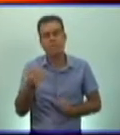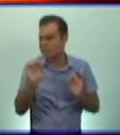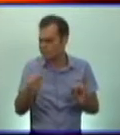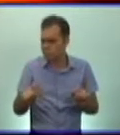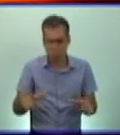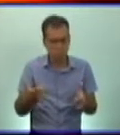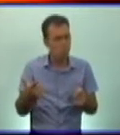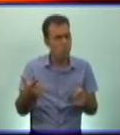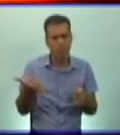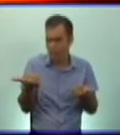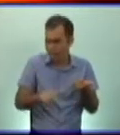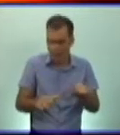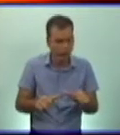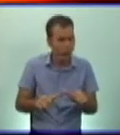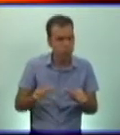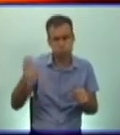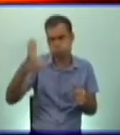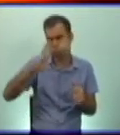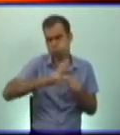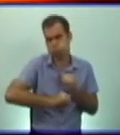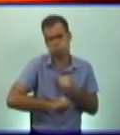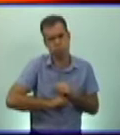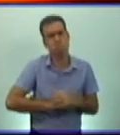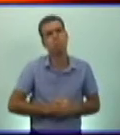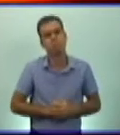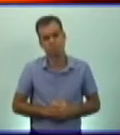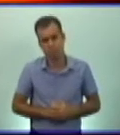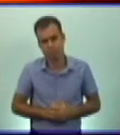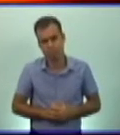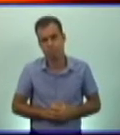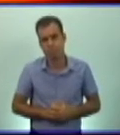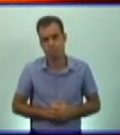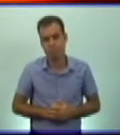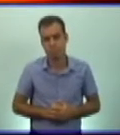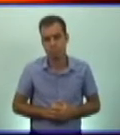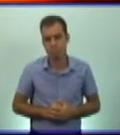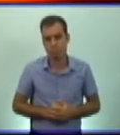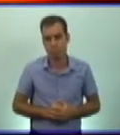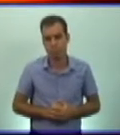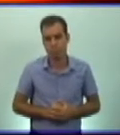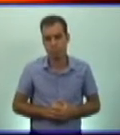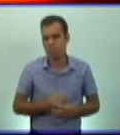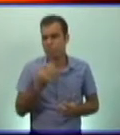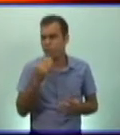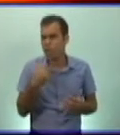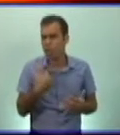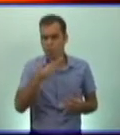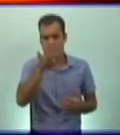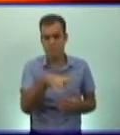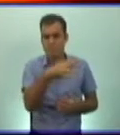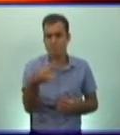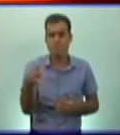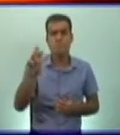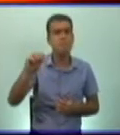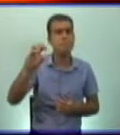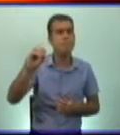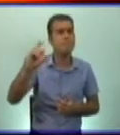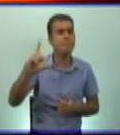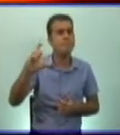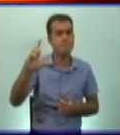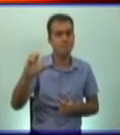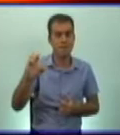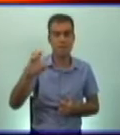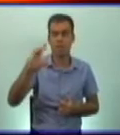las reacciones químicas. Por tanto, vamos a comprobar esto que les he dicho observando los modelos moleculares de cada una de las sustancias que participan